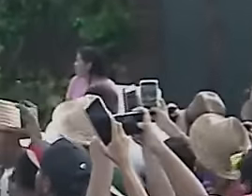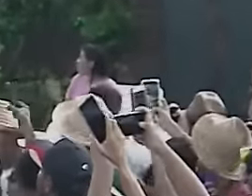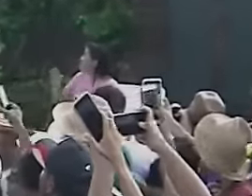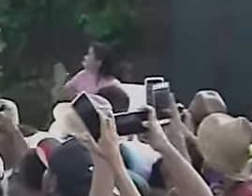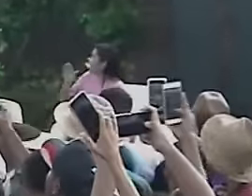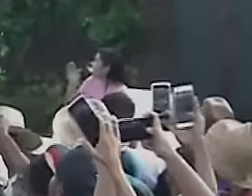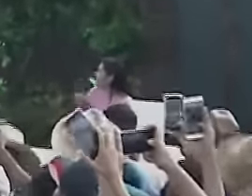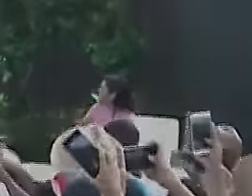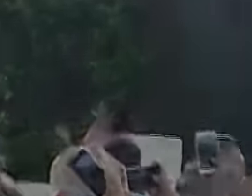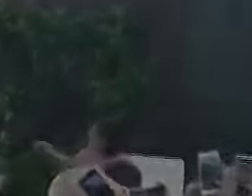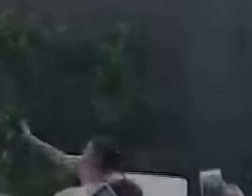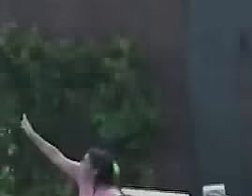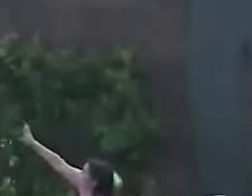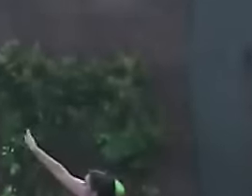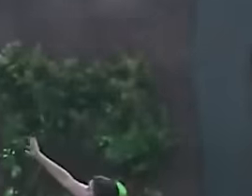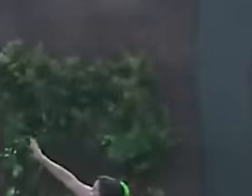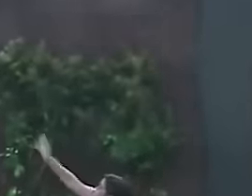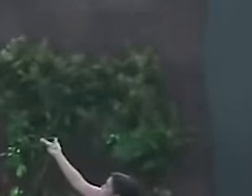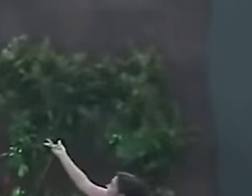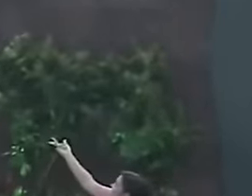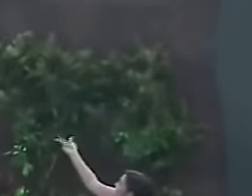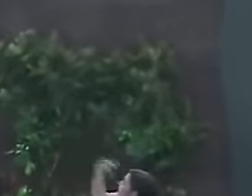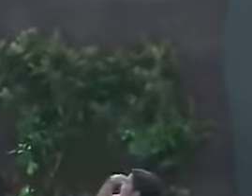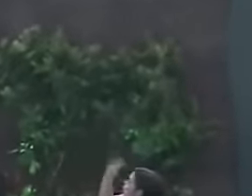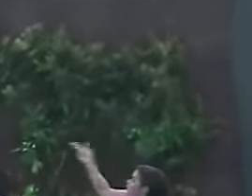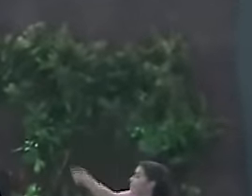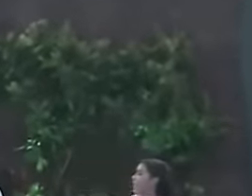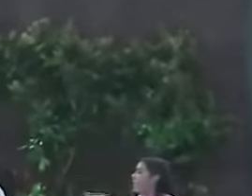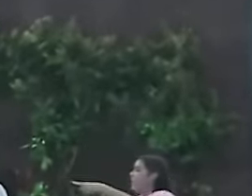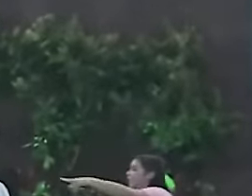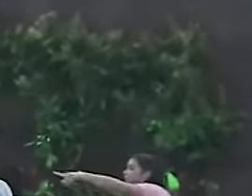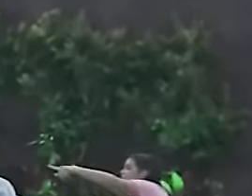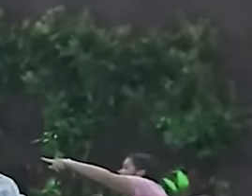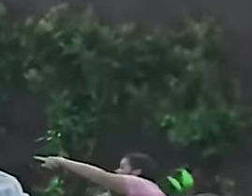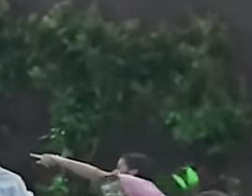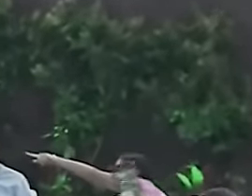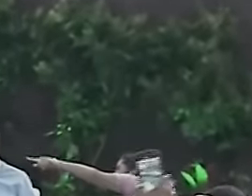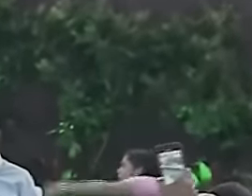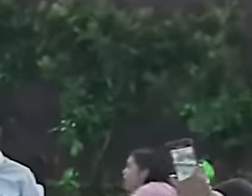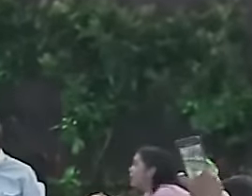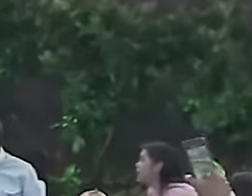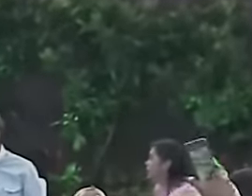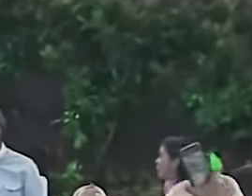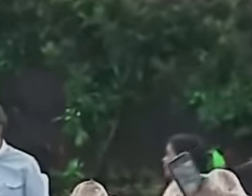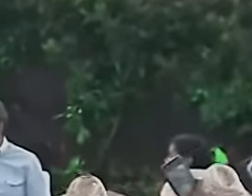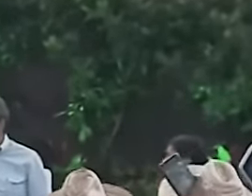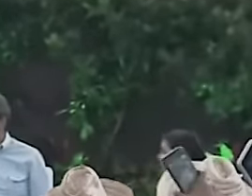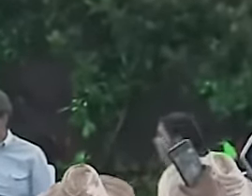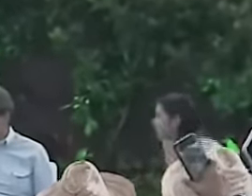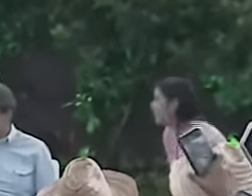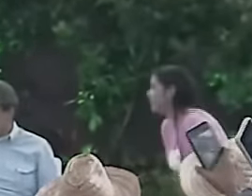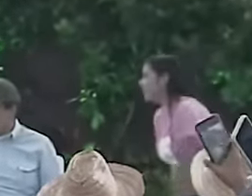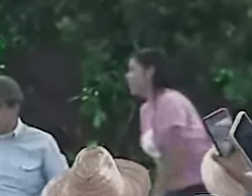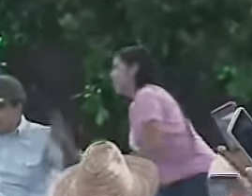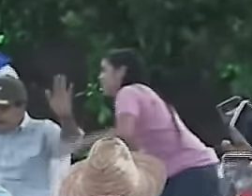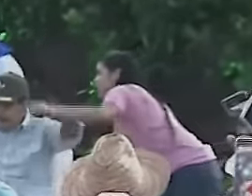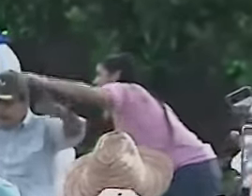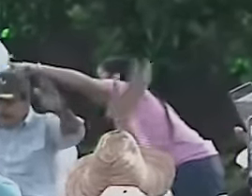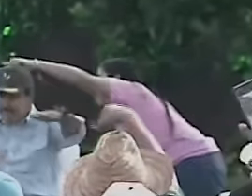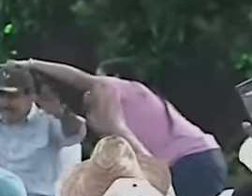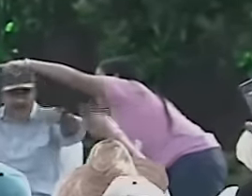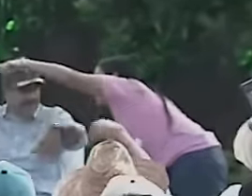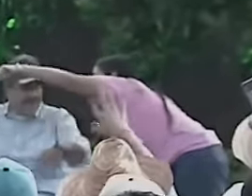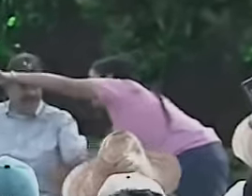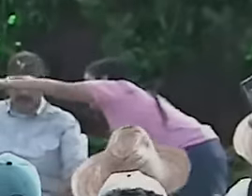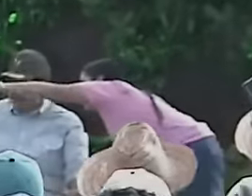principios. Entre los líderes fundacionales de esta Juventud del Partido Socialista Unido de Venezuela, recordamos que estaba el hoy ministro de